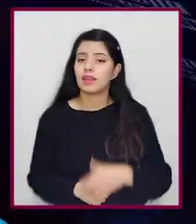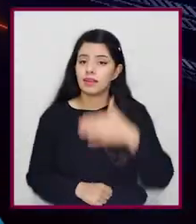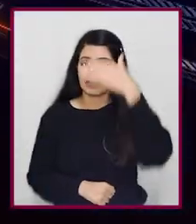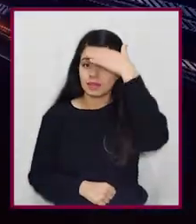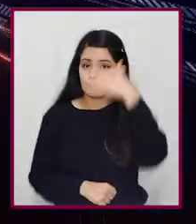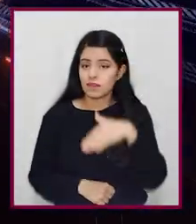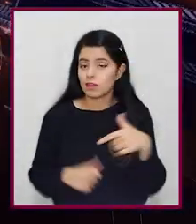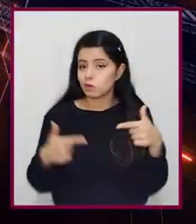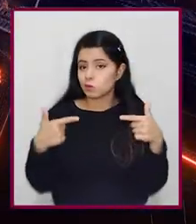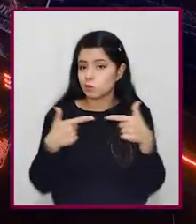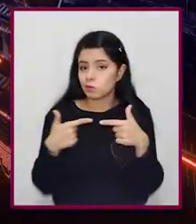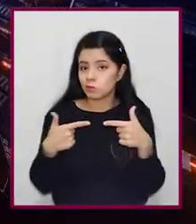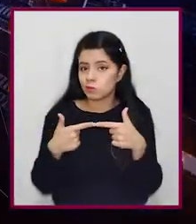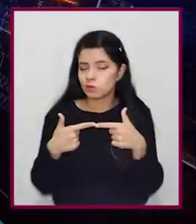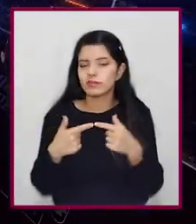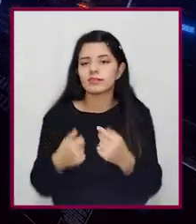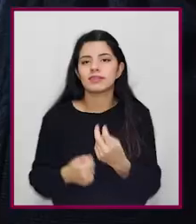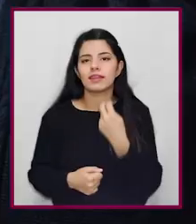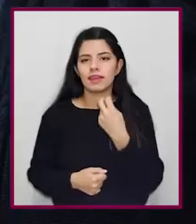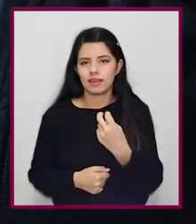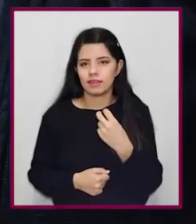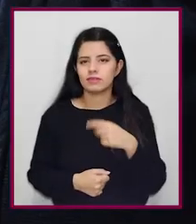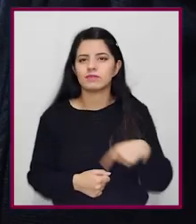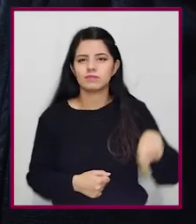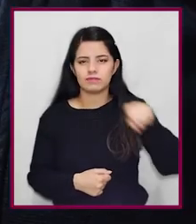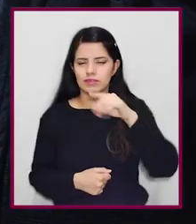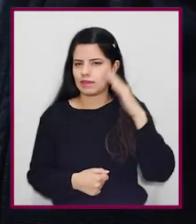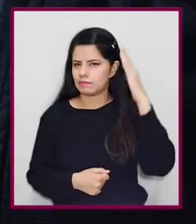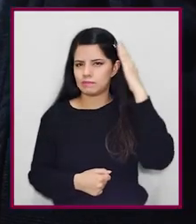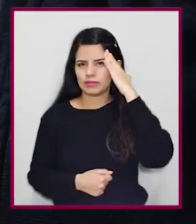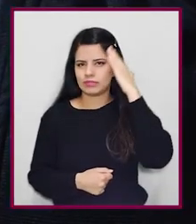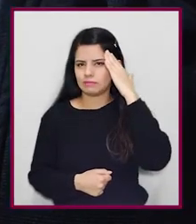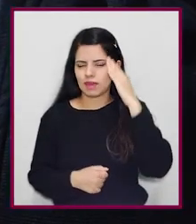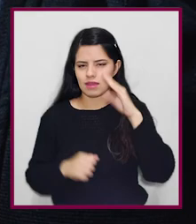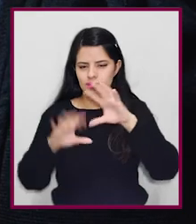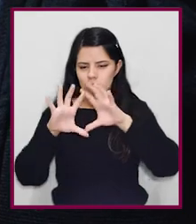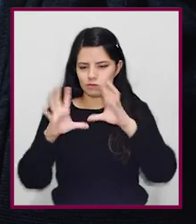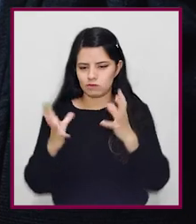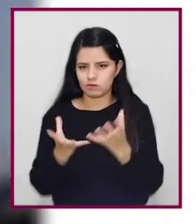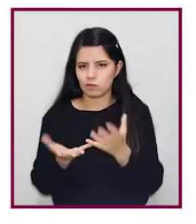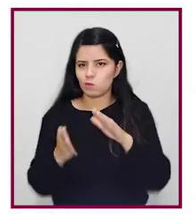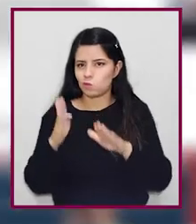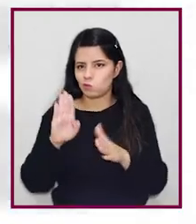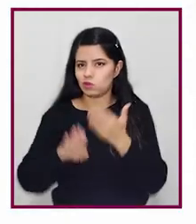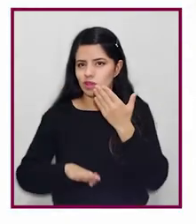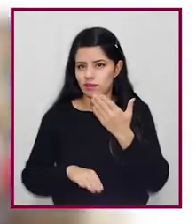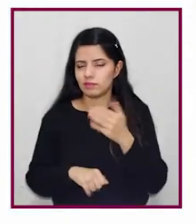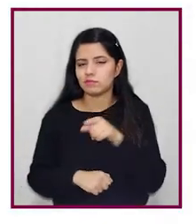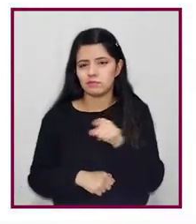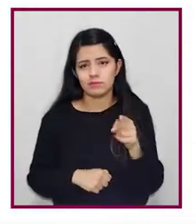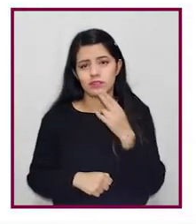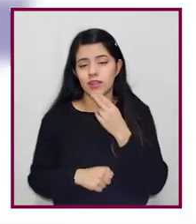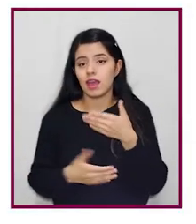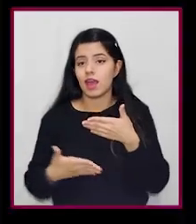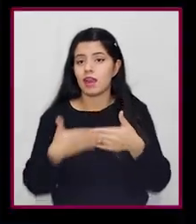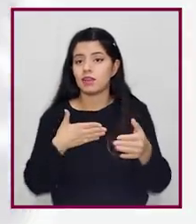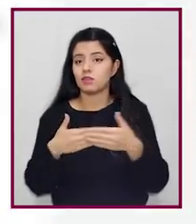¿Sabían que Google se ha convertido en un gran líder del mercado de búsquedas a nivel mundial?